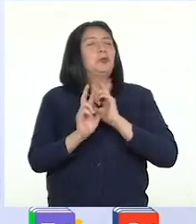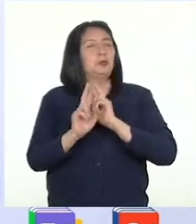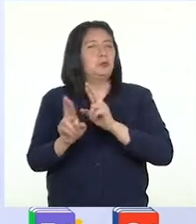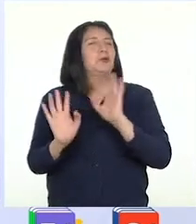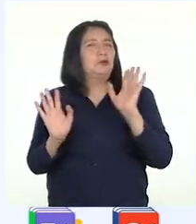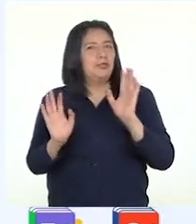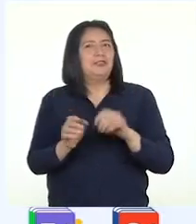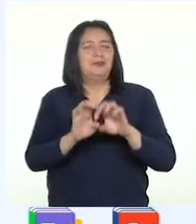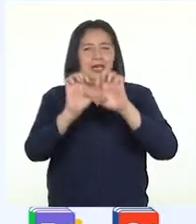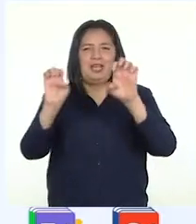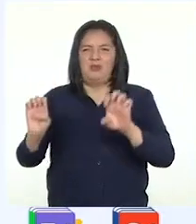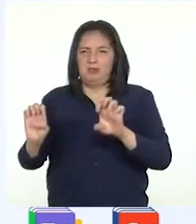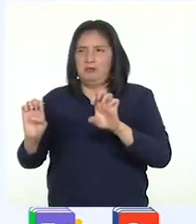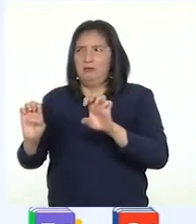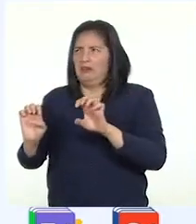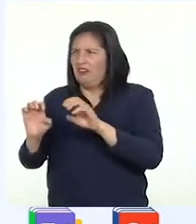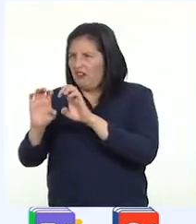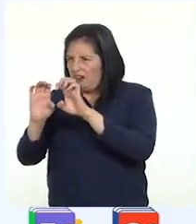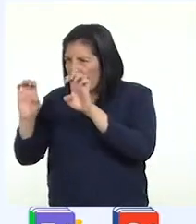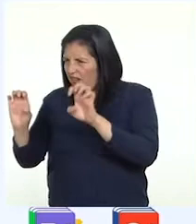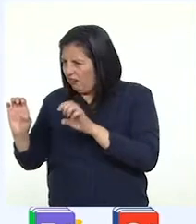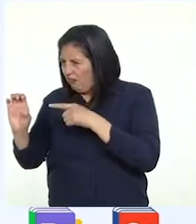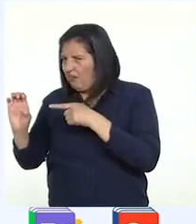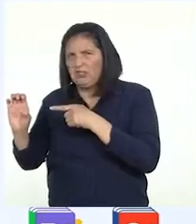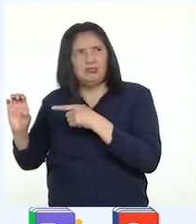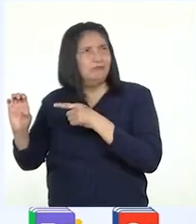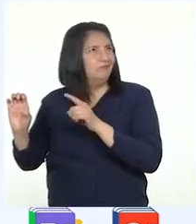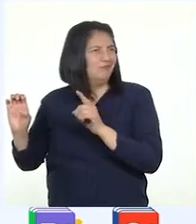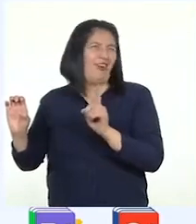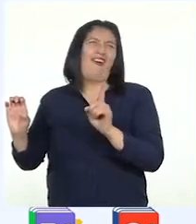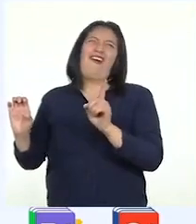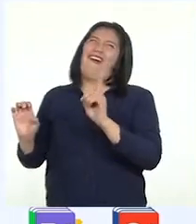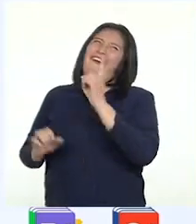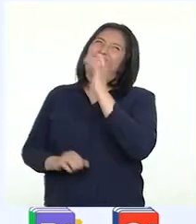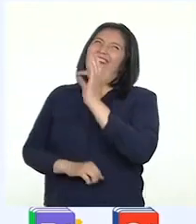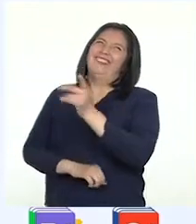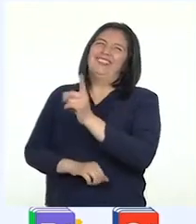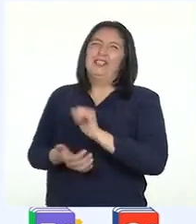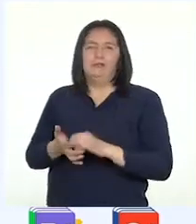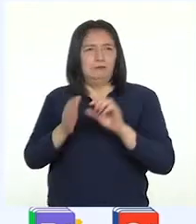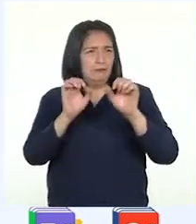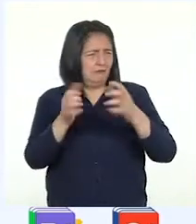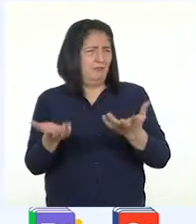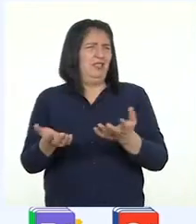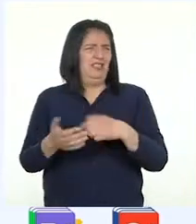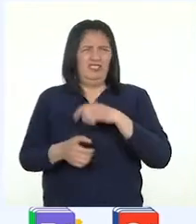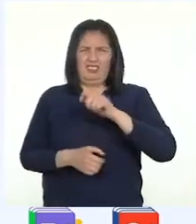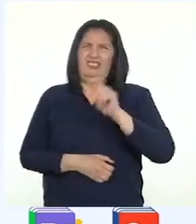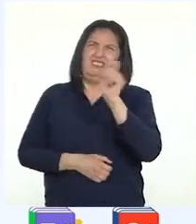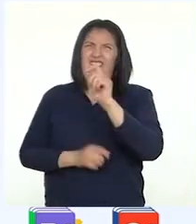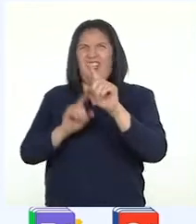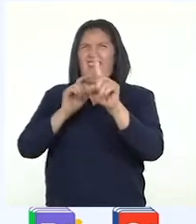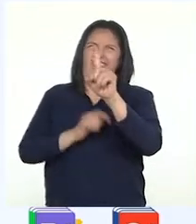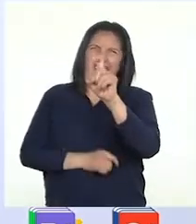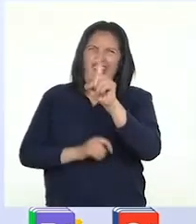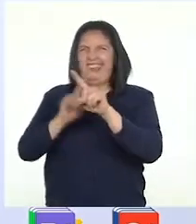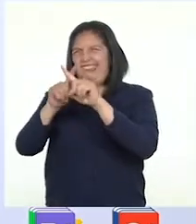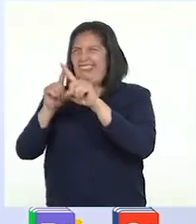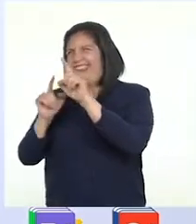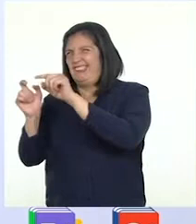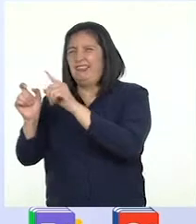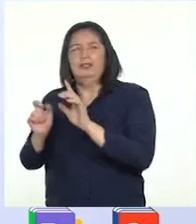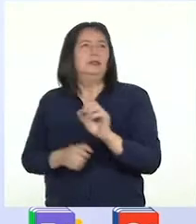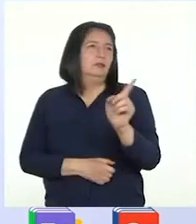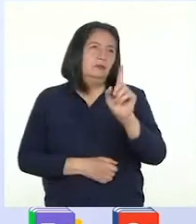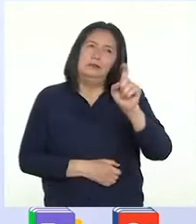una ecuación. ¿Una ecuación? No, no creo. ¿Para hacer eso no hay que escribir X y esas cosas?